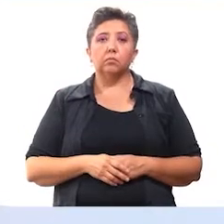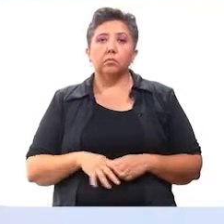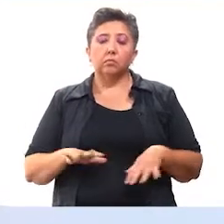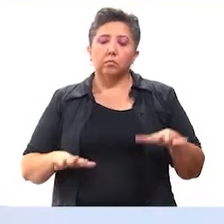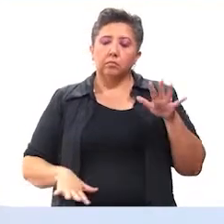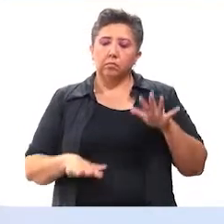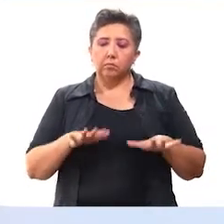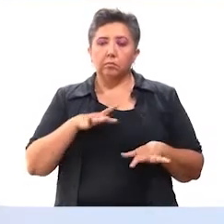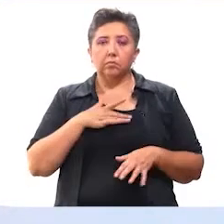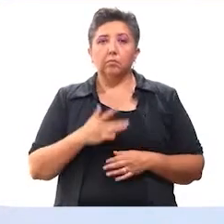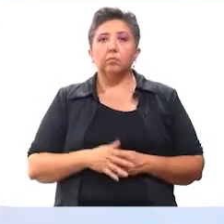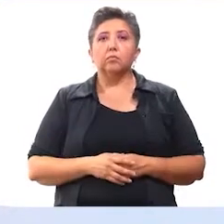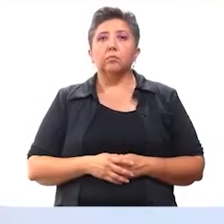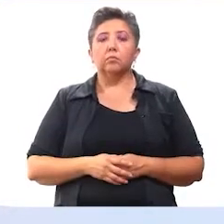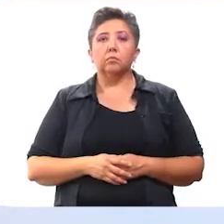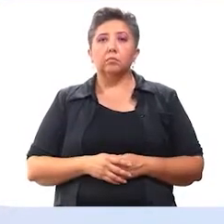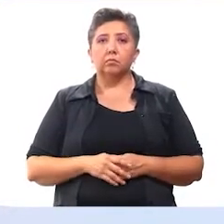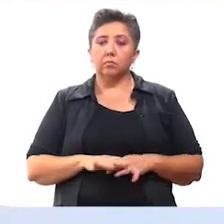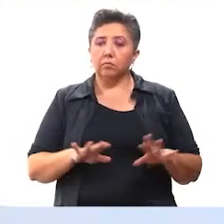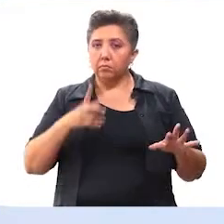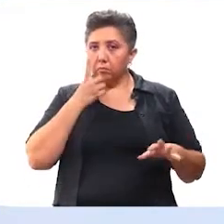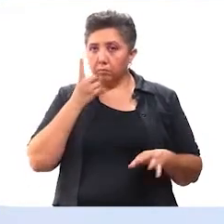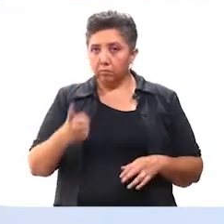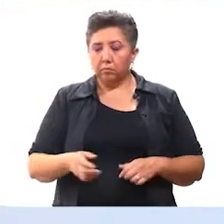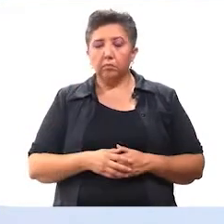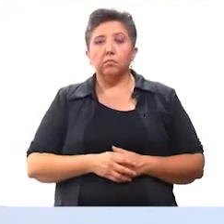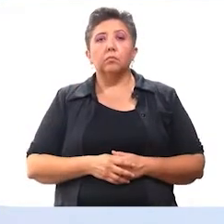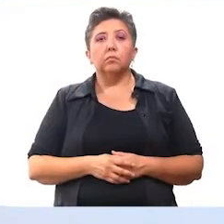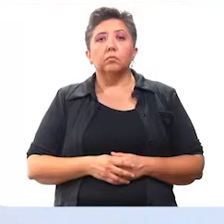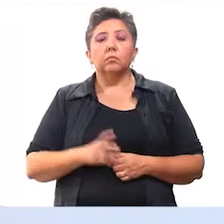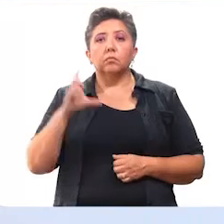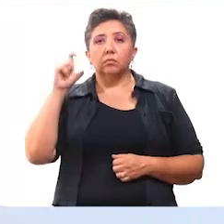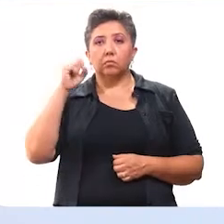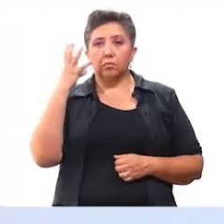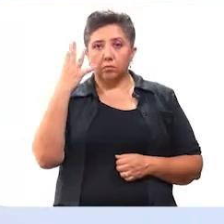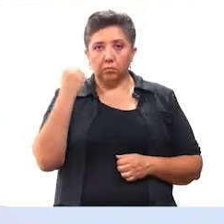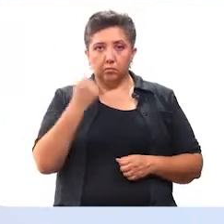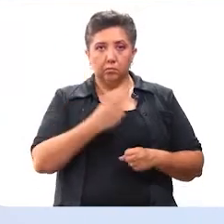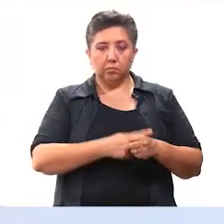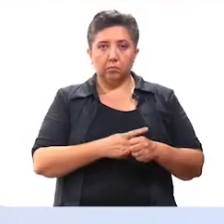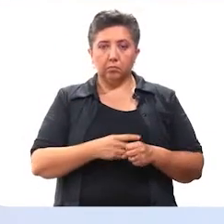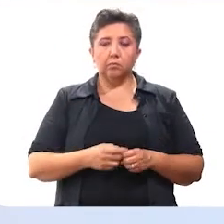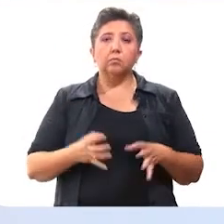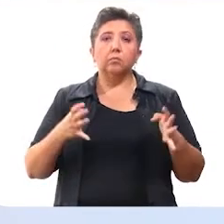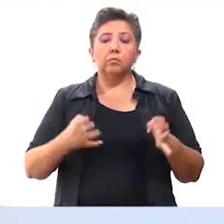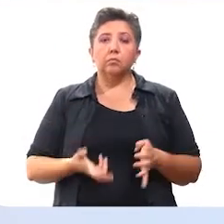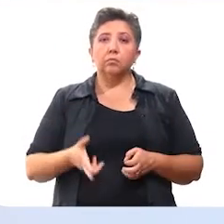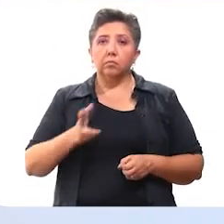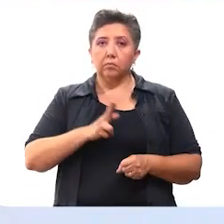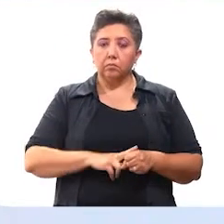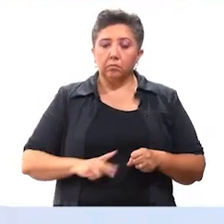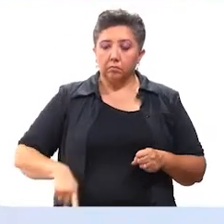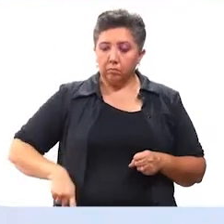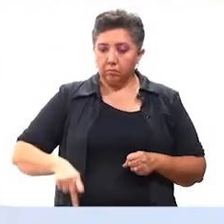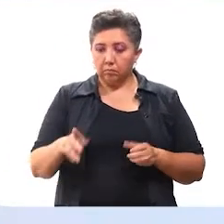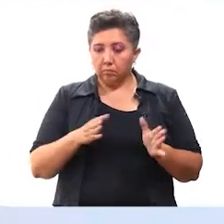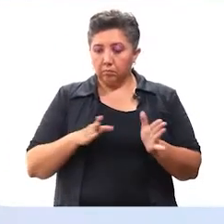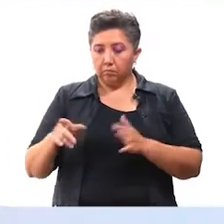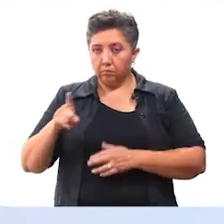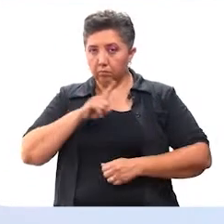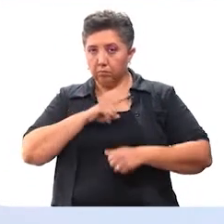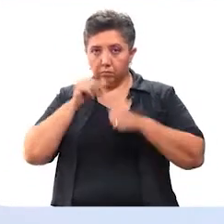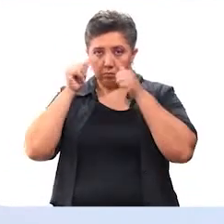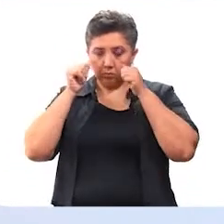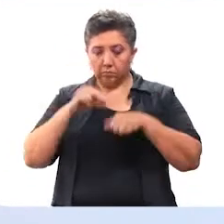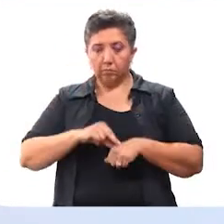Yucatán. Presentan síntomas leves. Como ya se mencionó, 29 de los casos positivos están en hospitales públicos